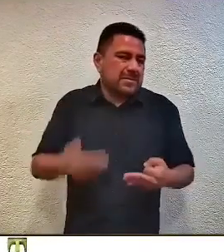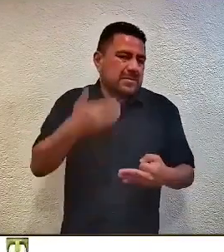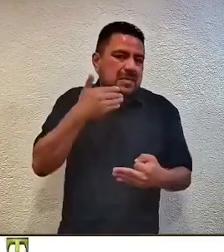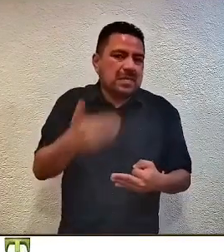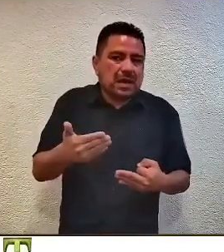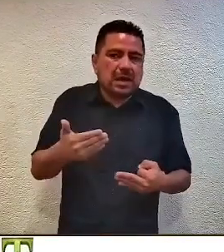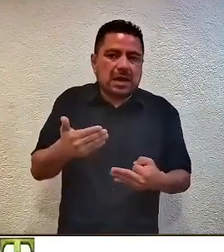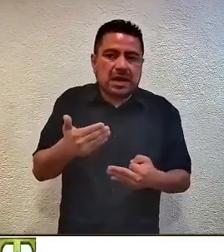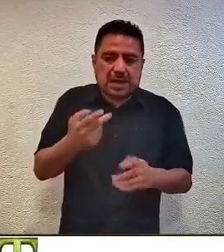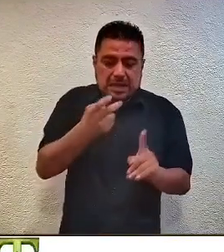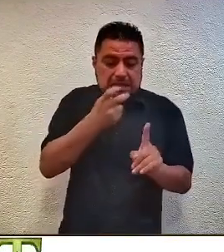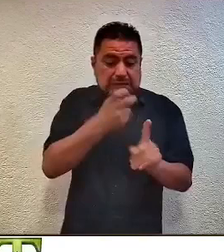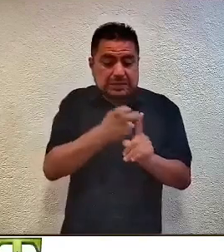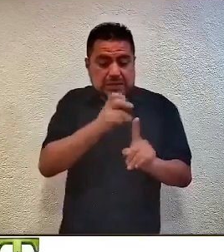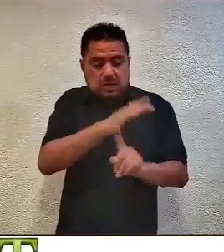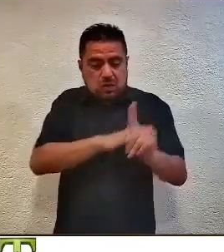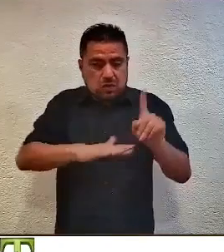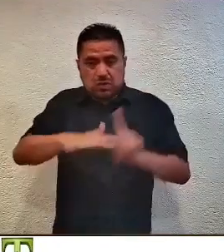y en este contexto